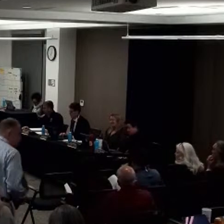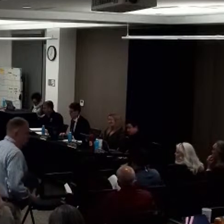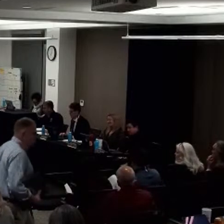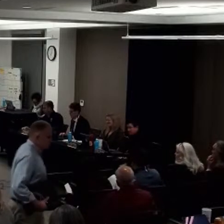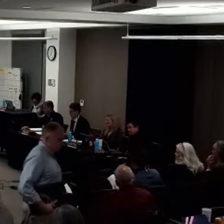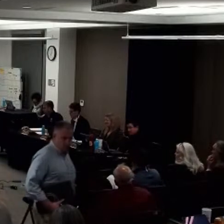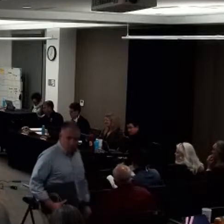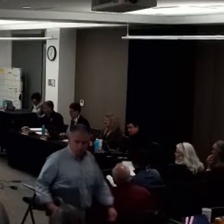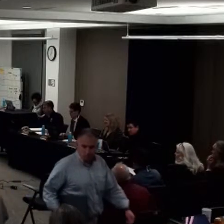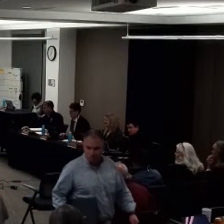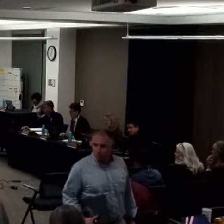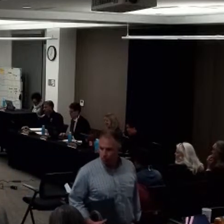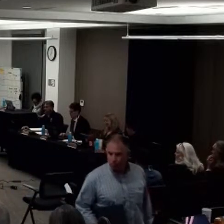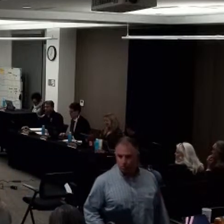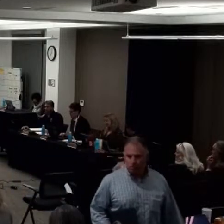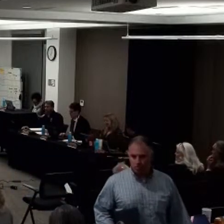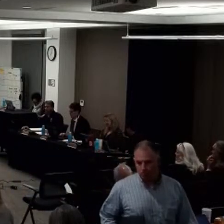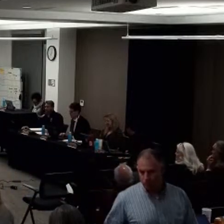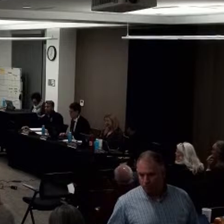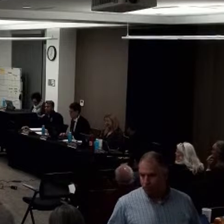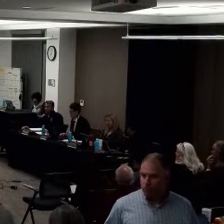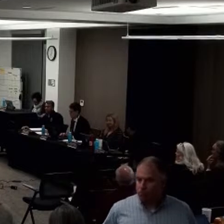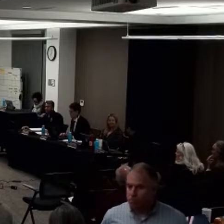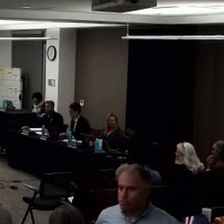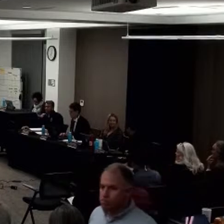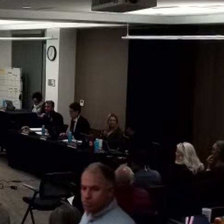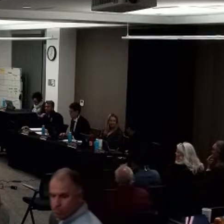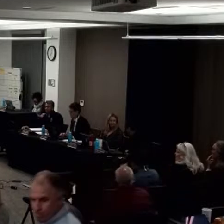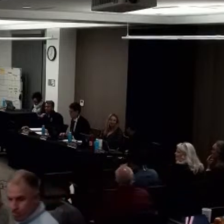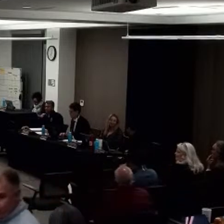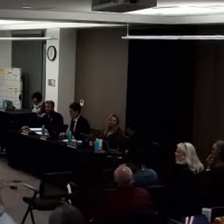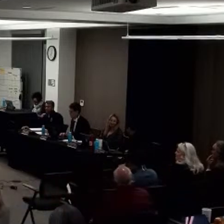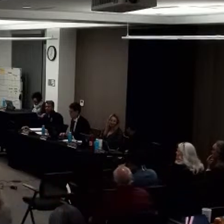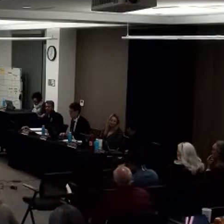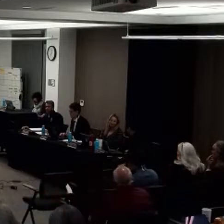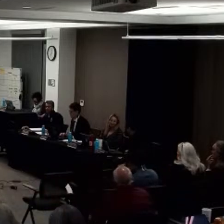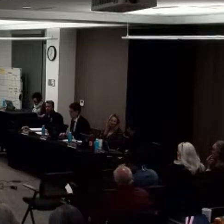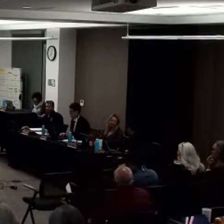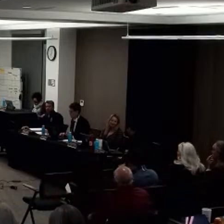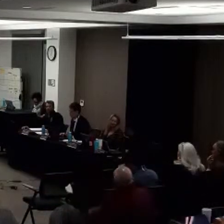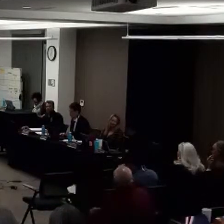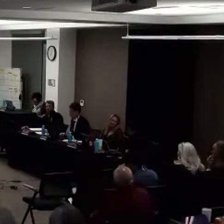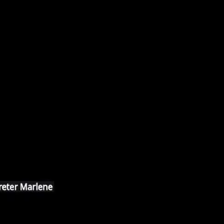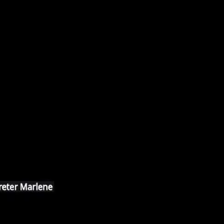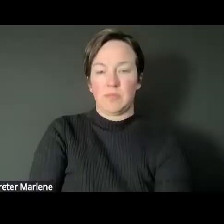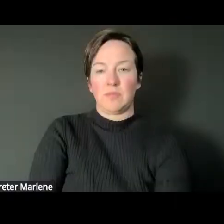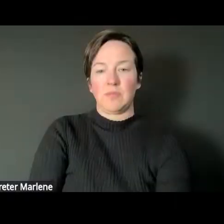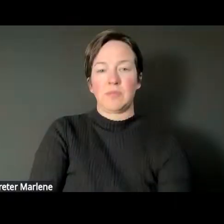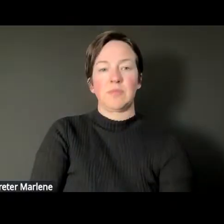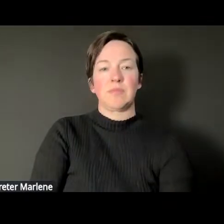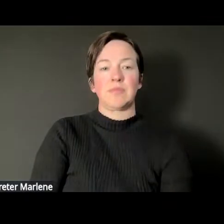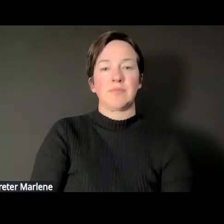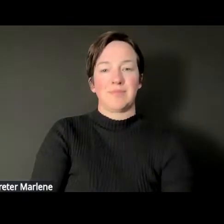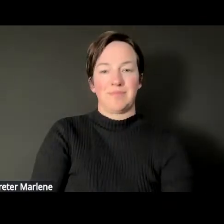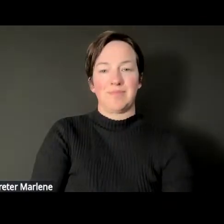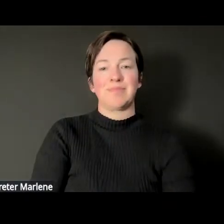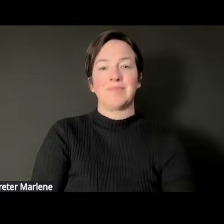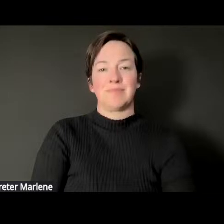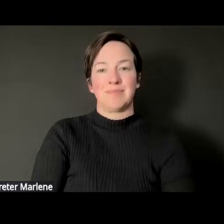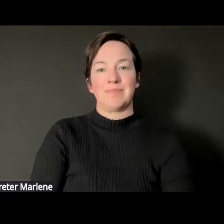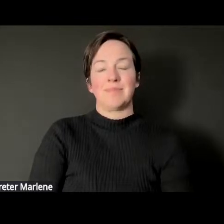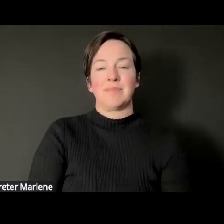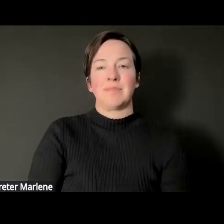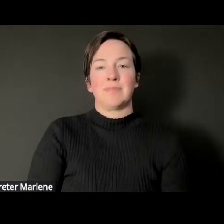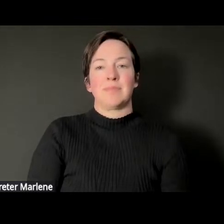select English. A efecto de proporcionar acceso lingüístico, esta reunión cuenta con interpretación simultánea en español.